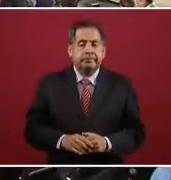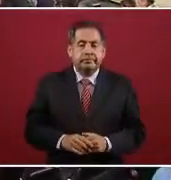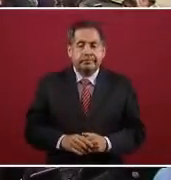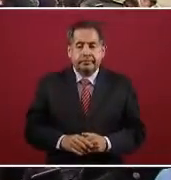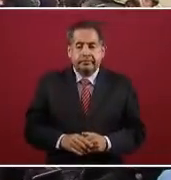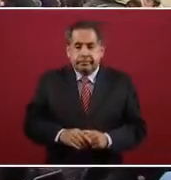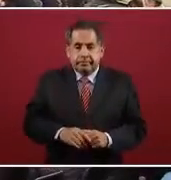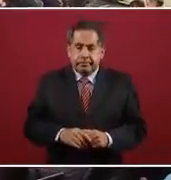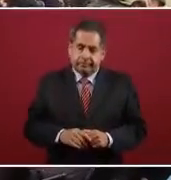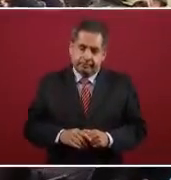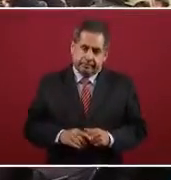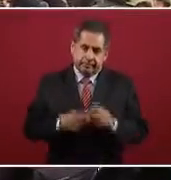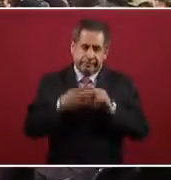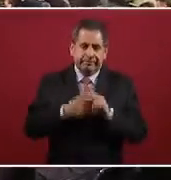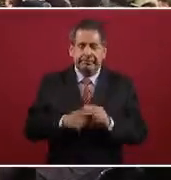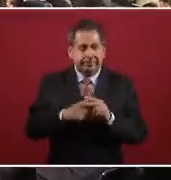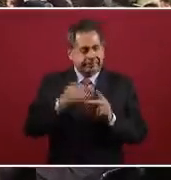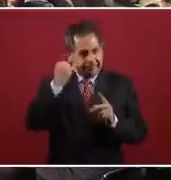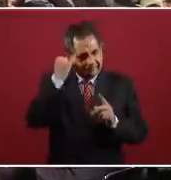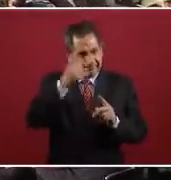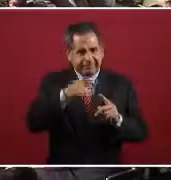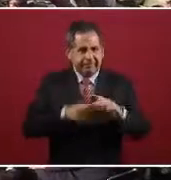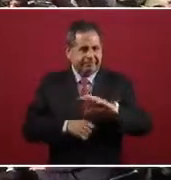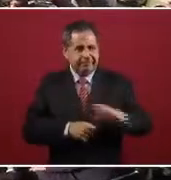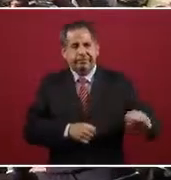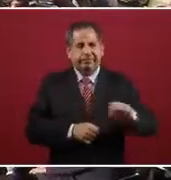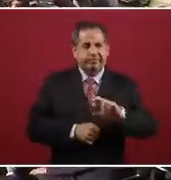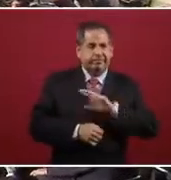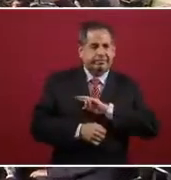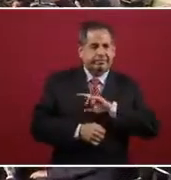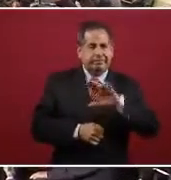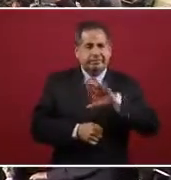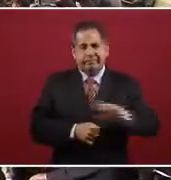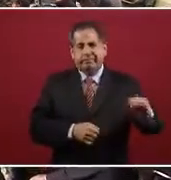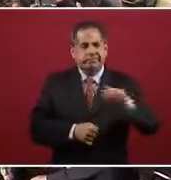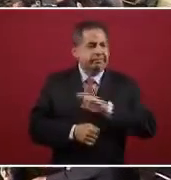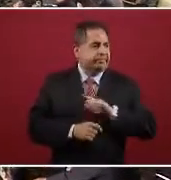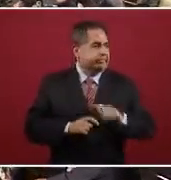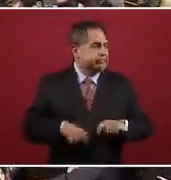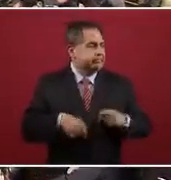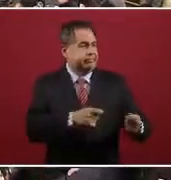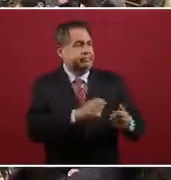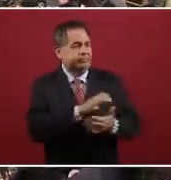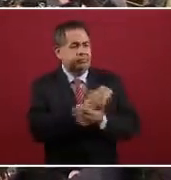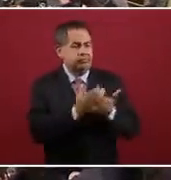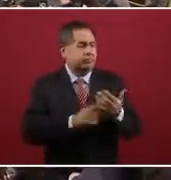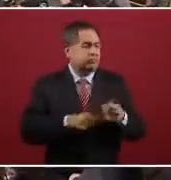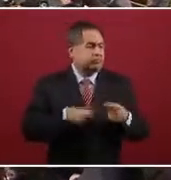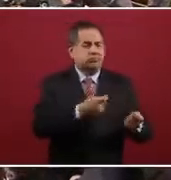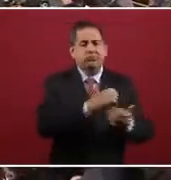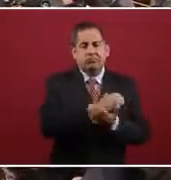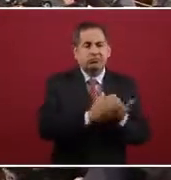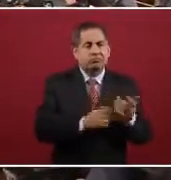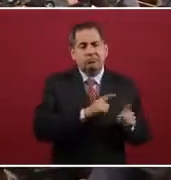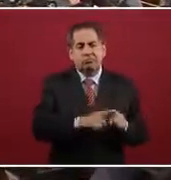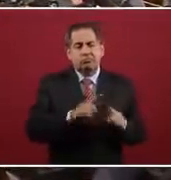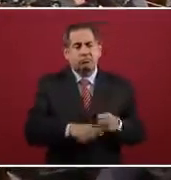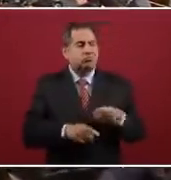Empiezan con esta política de entregar los contratos